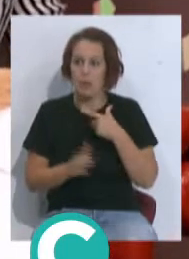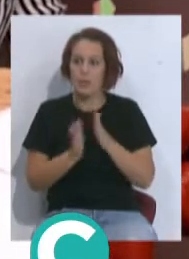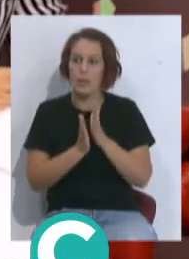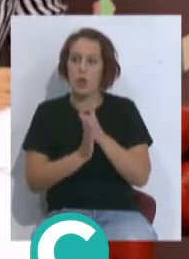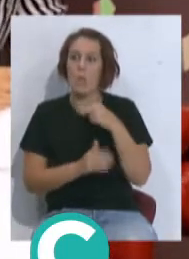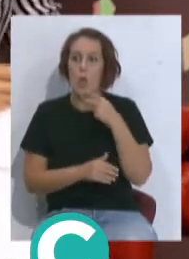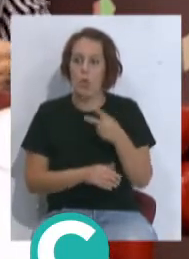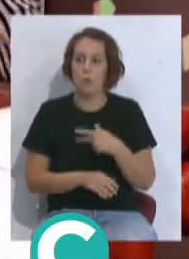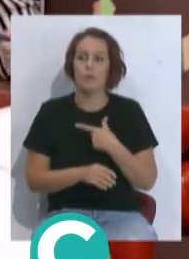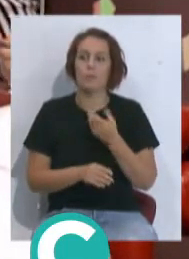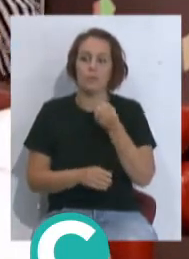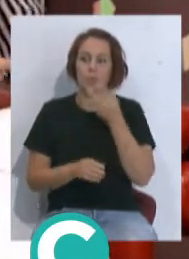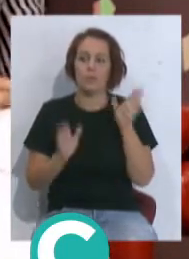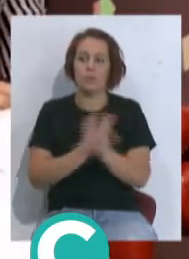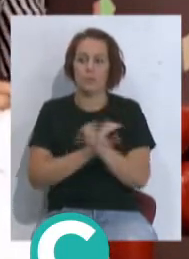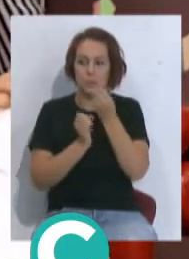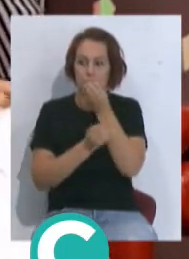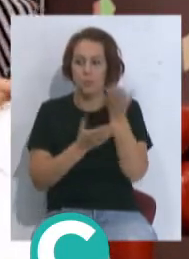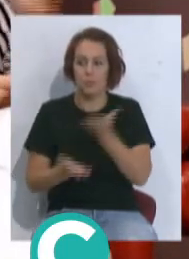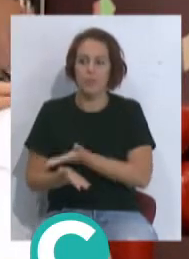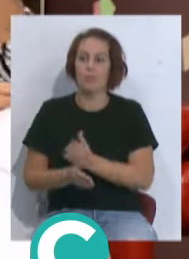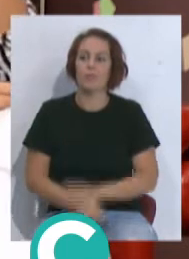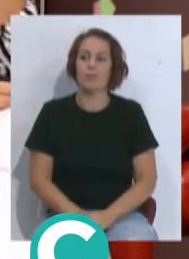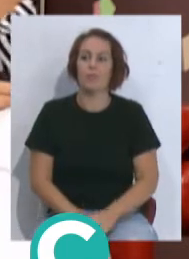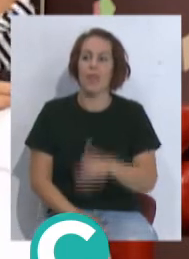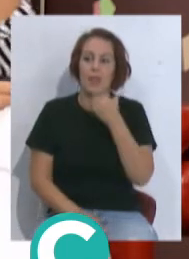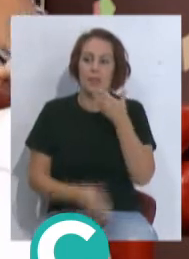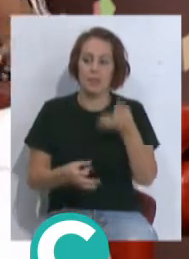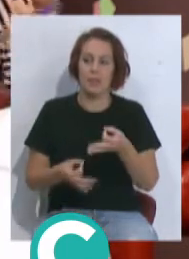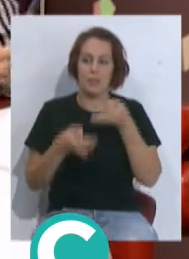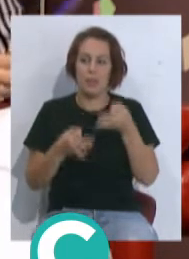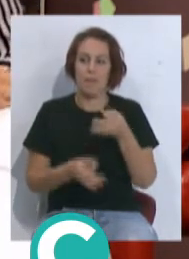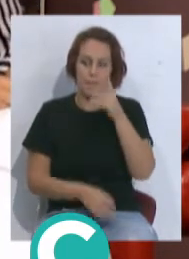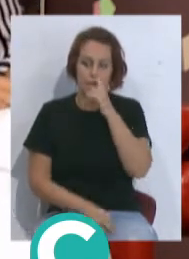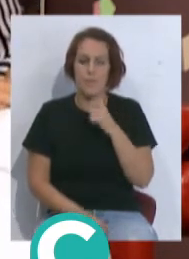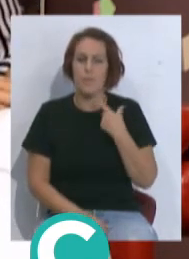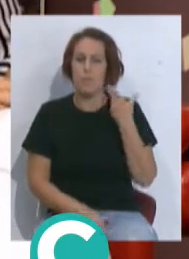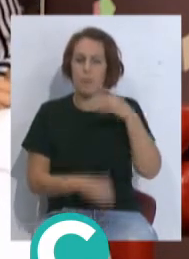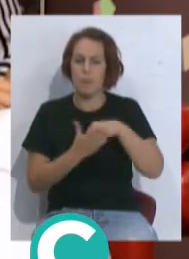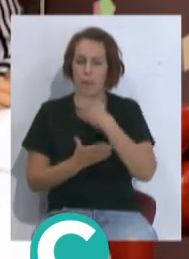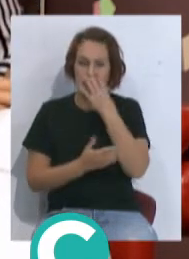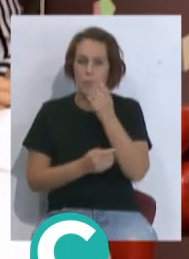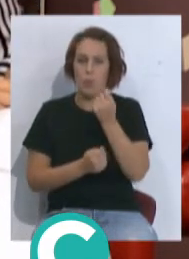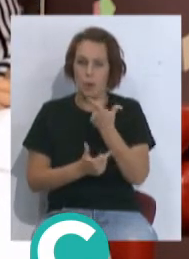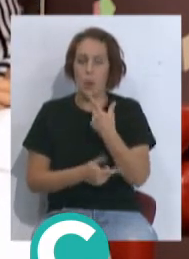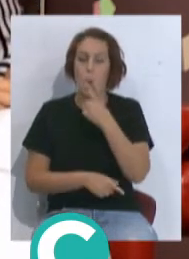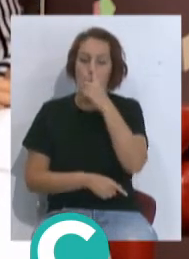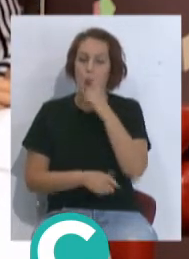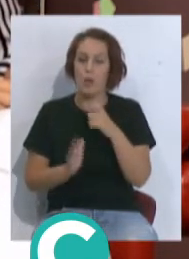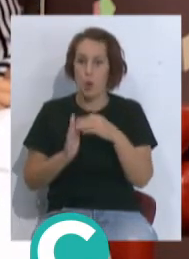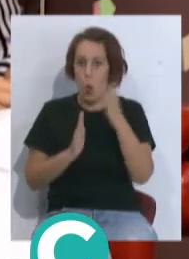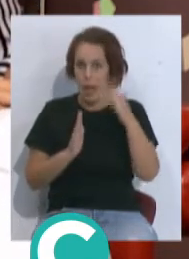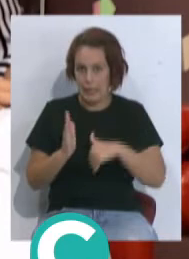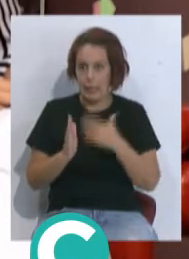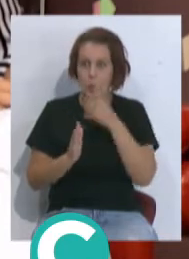buenas noches, bienvenido. Buenas noches, Miriam. Gracias. Bien hallado. Como siempre, ¿cuántos añitos tú? Pues yo un añito antes de Luismi, porque La